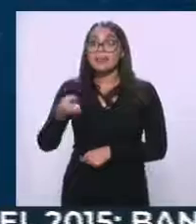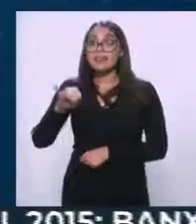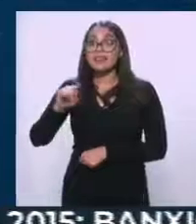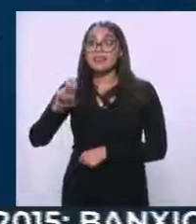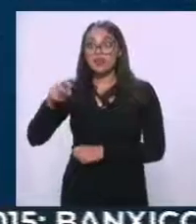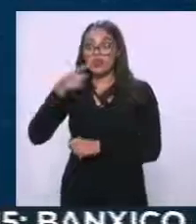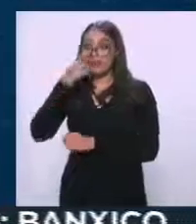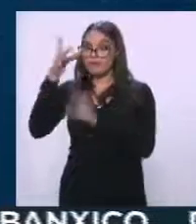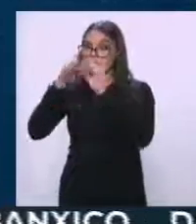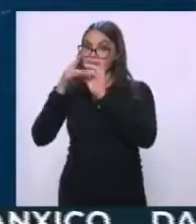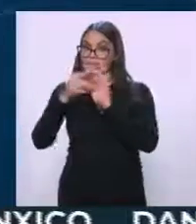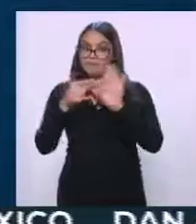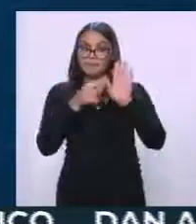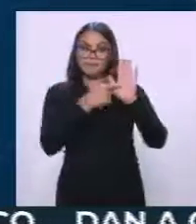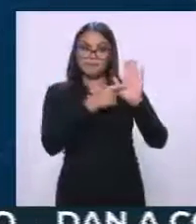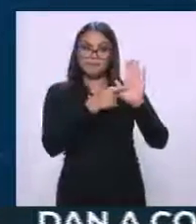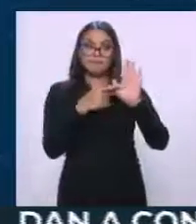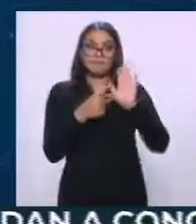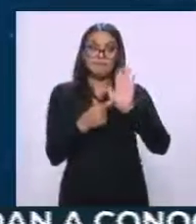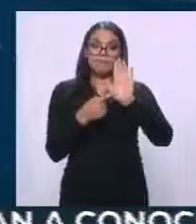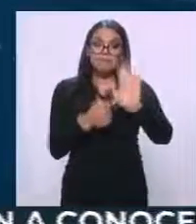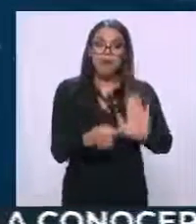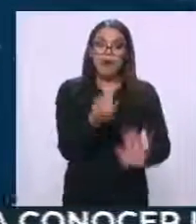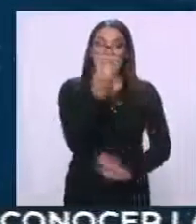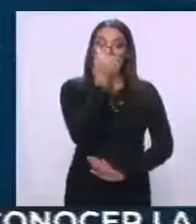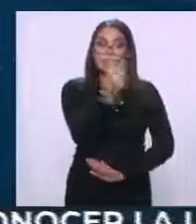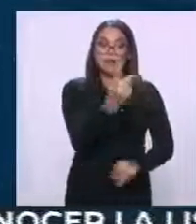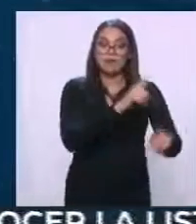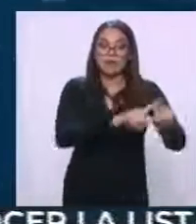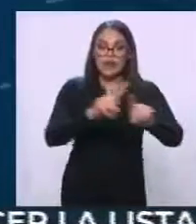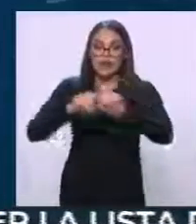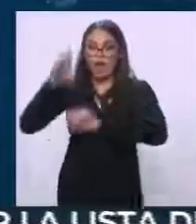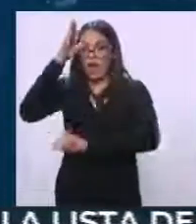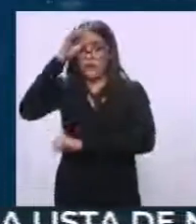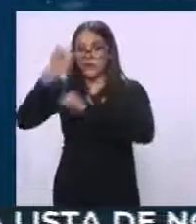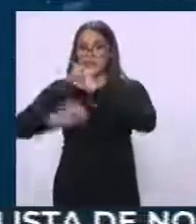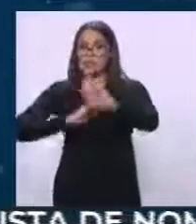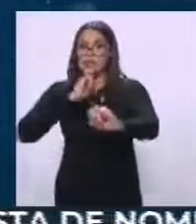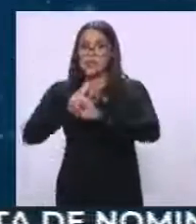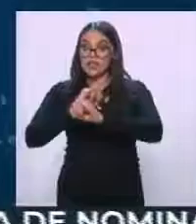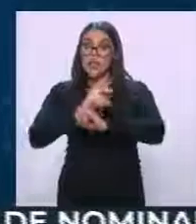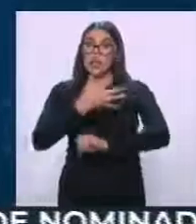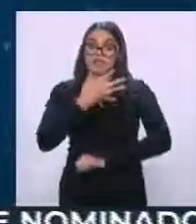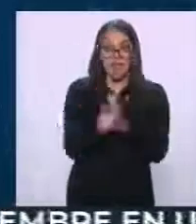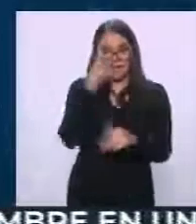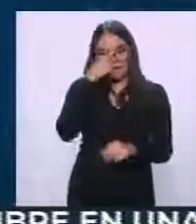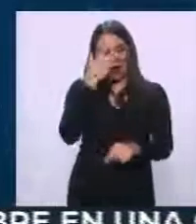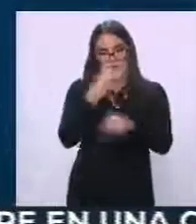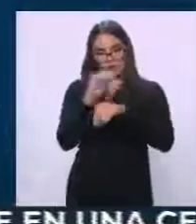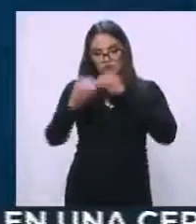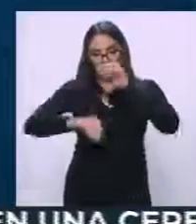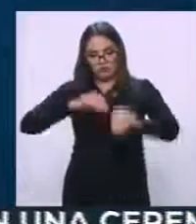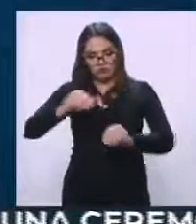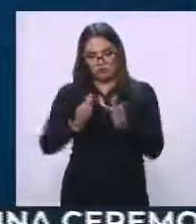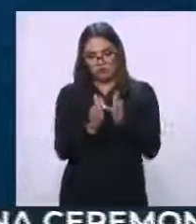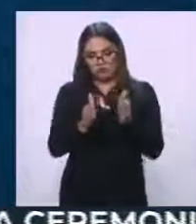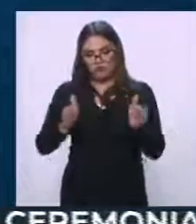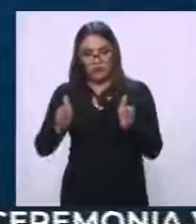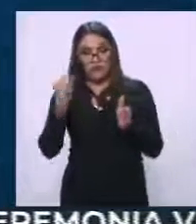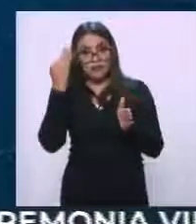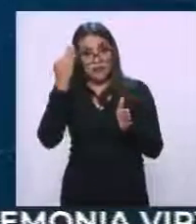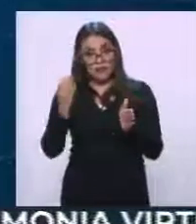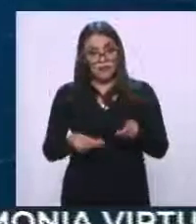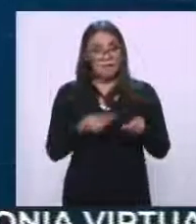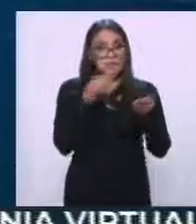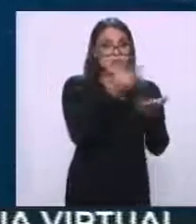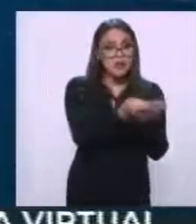instrumentos internacionales, pero además hace alusión a una serie de observaciones y análisis del Estado de Veracruz. ¿Qué